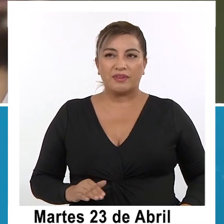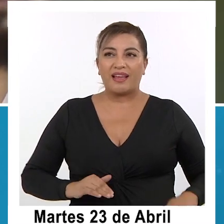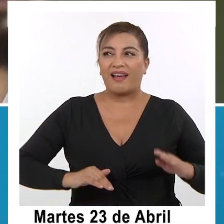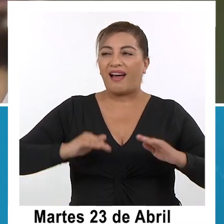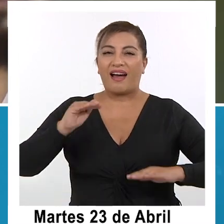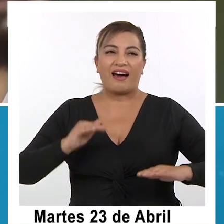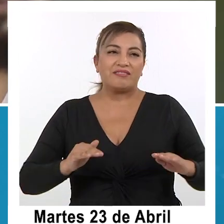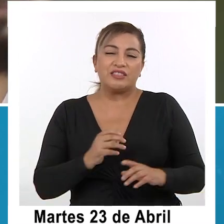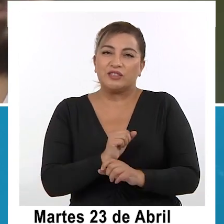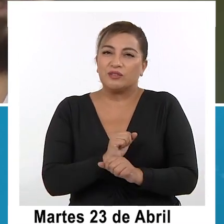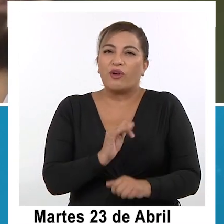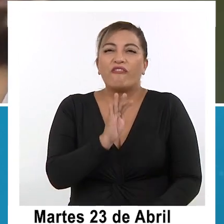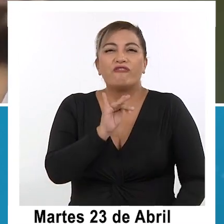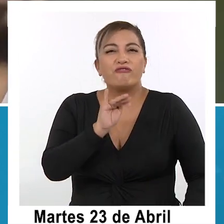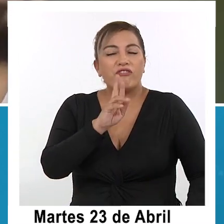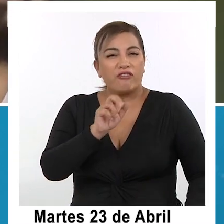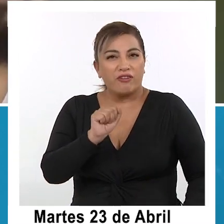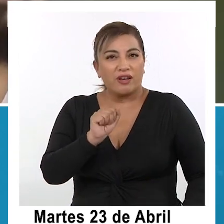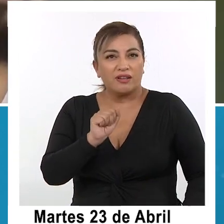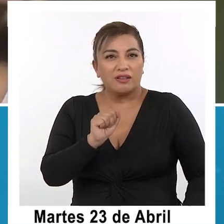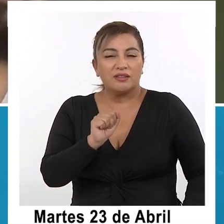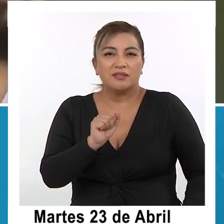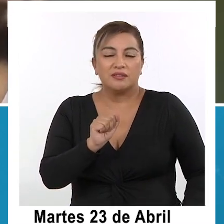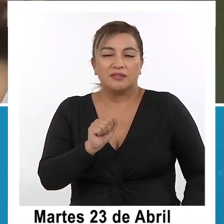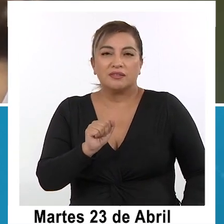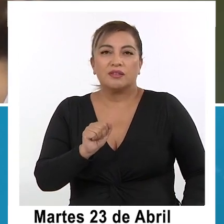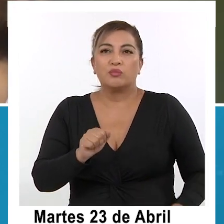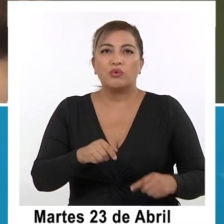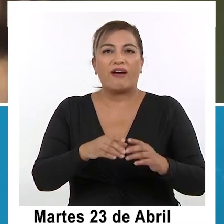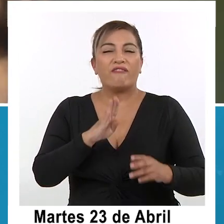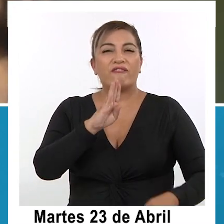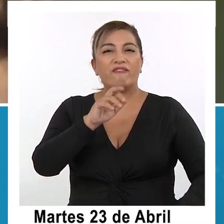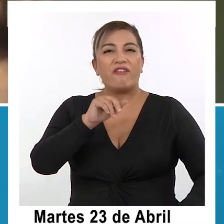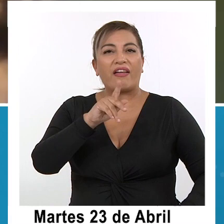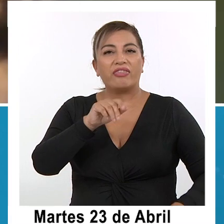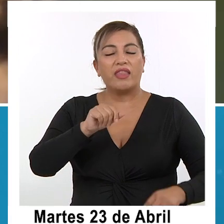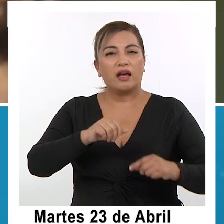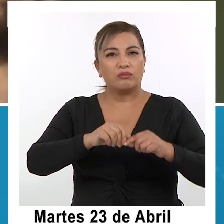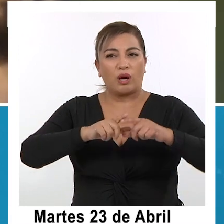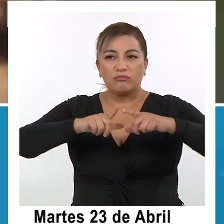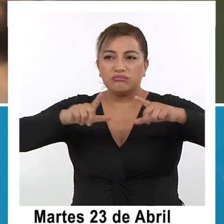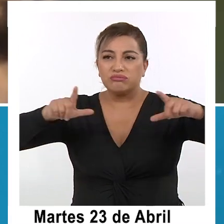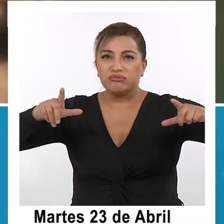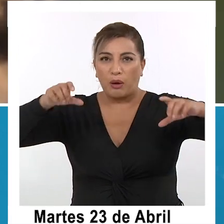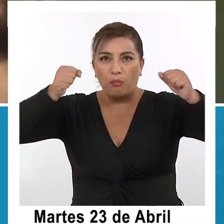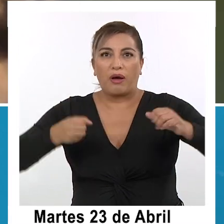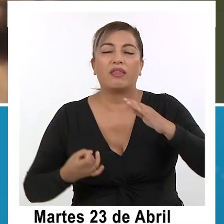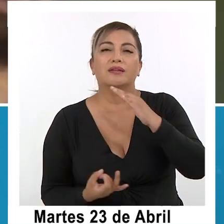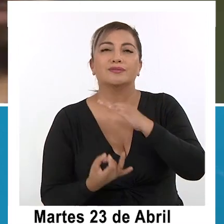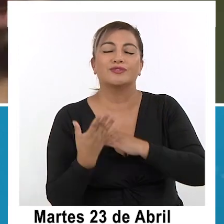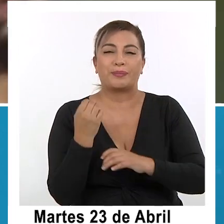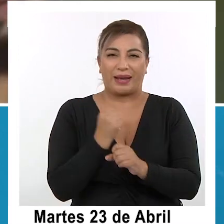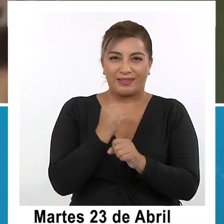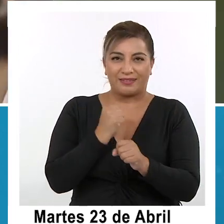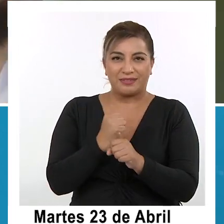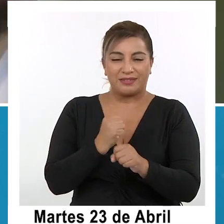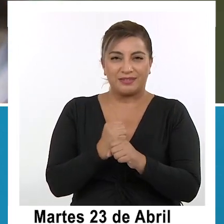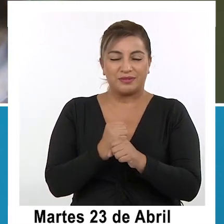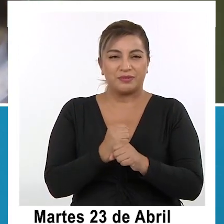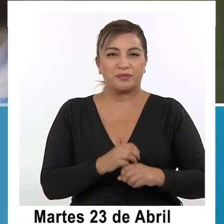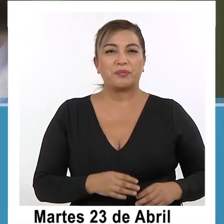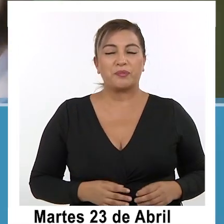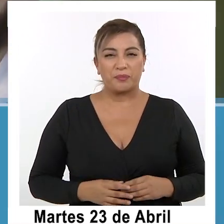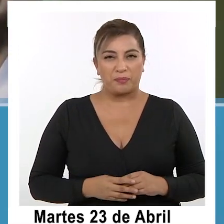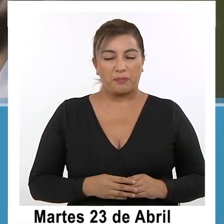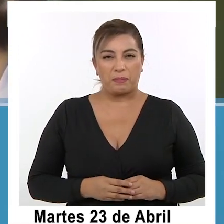limitaciones no la fibra justamente tiene una estabilidad y un ancho de banda que permite esa multiplicidad de de de acciones no para para un usuario